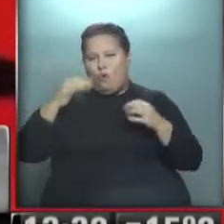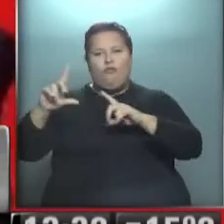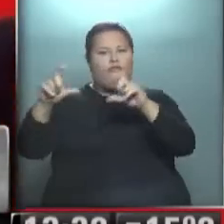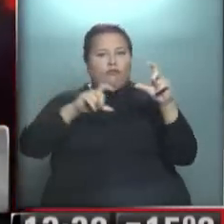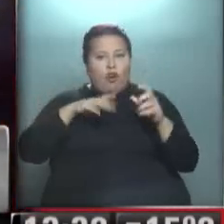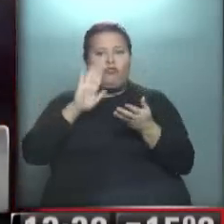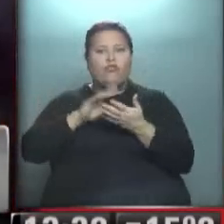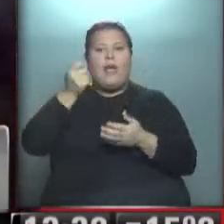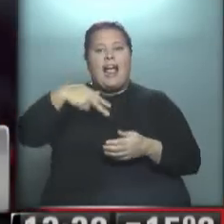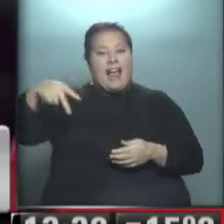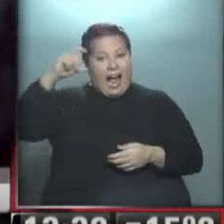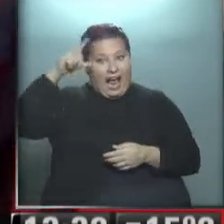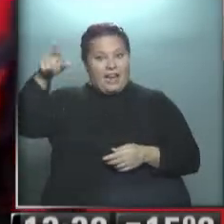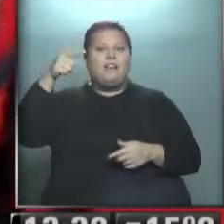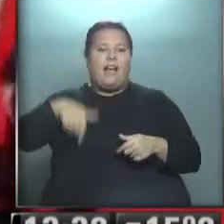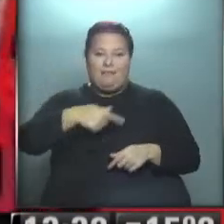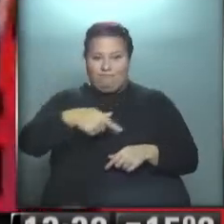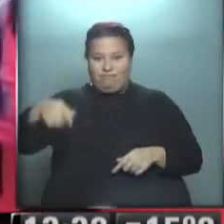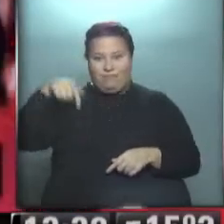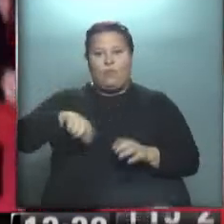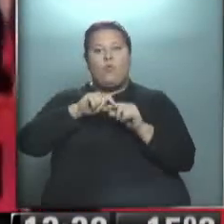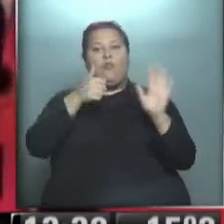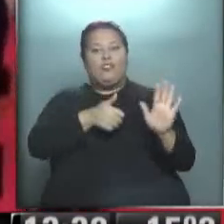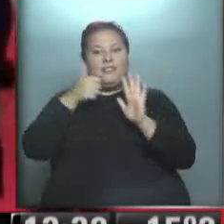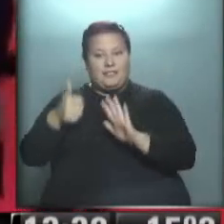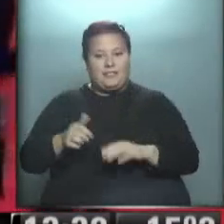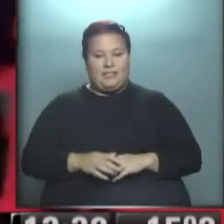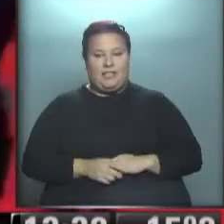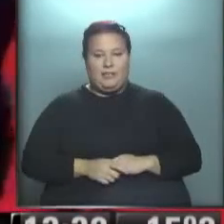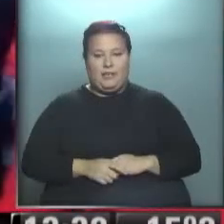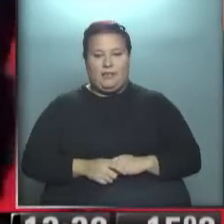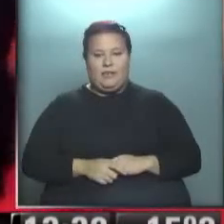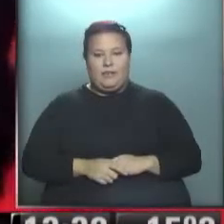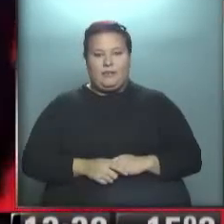tenemos desde Cannes, que se está celebrando en estos días en la edición 66.